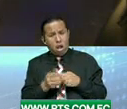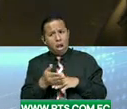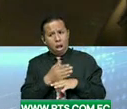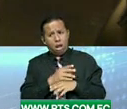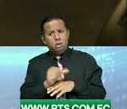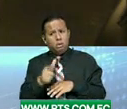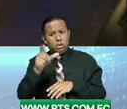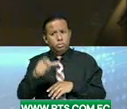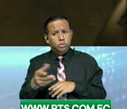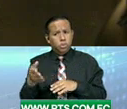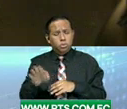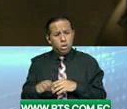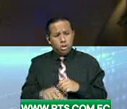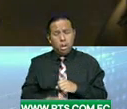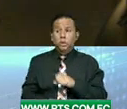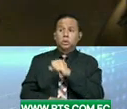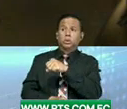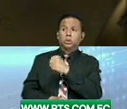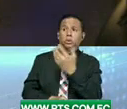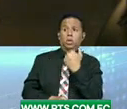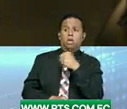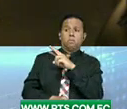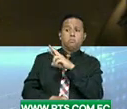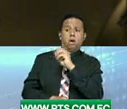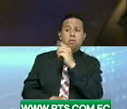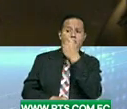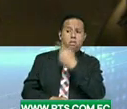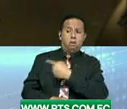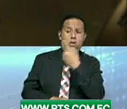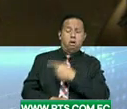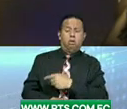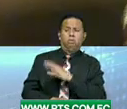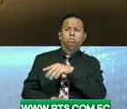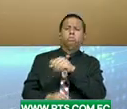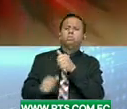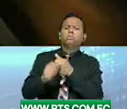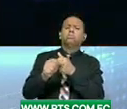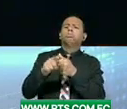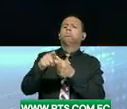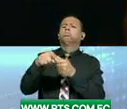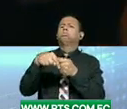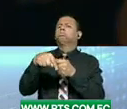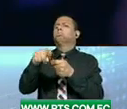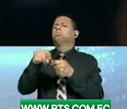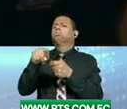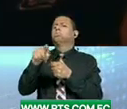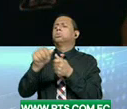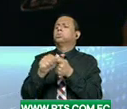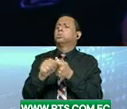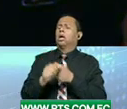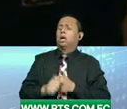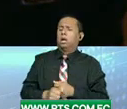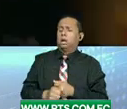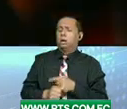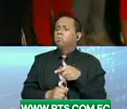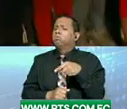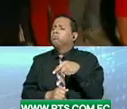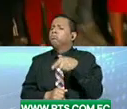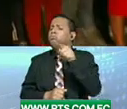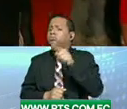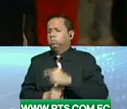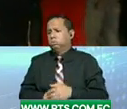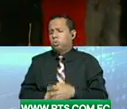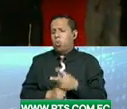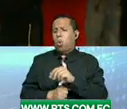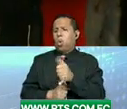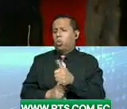persona. Hace 20 días, sí. ¿En qué sector? Aquí mismo, más, hace unos 20 metros para allá. ¿Más adelante? La, más adelantecito. ¿Pero